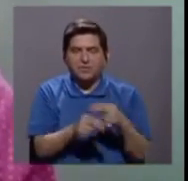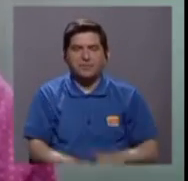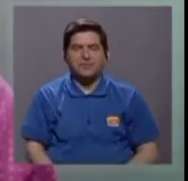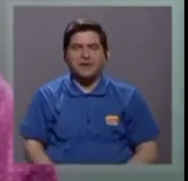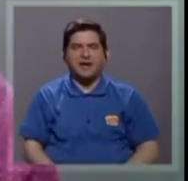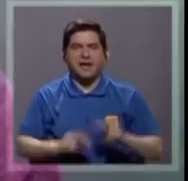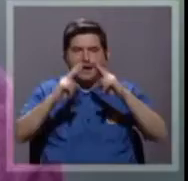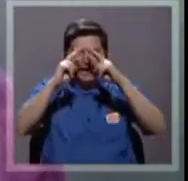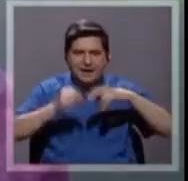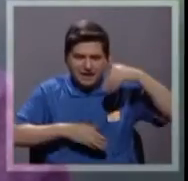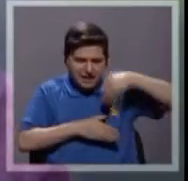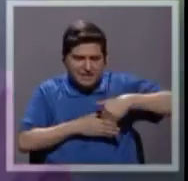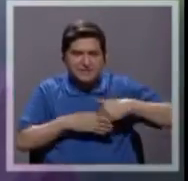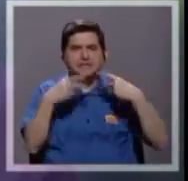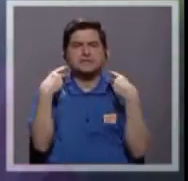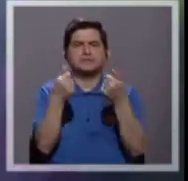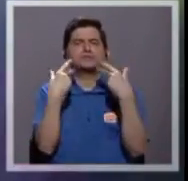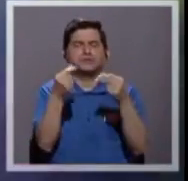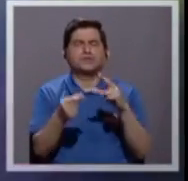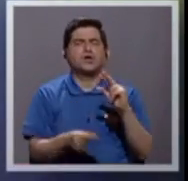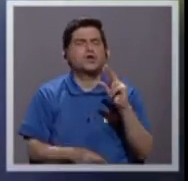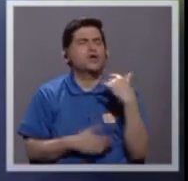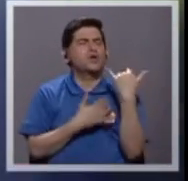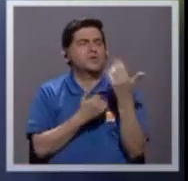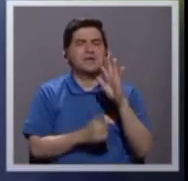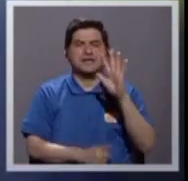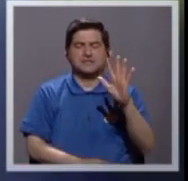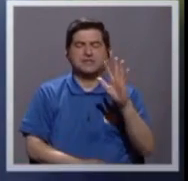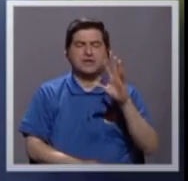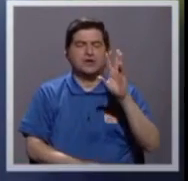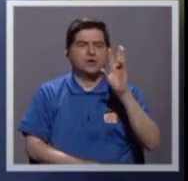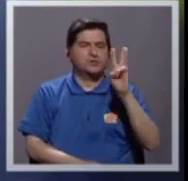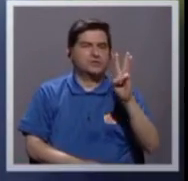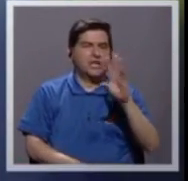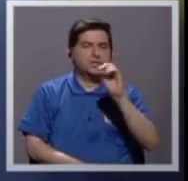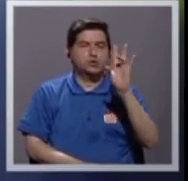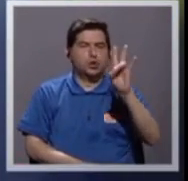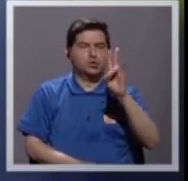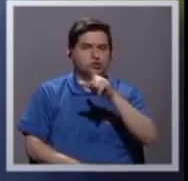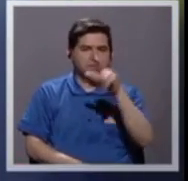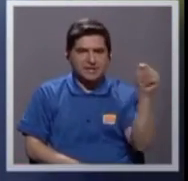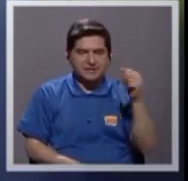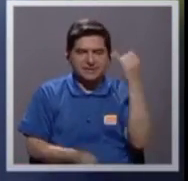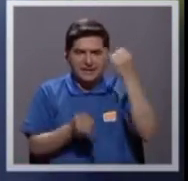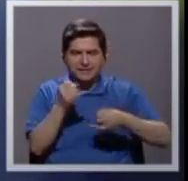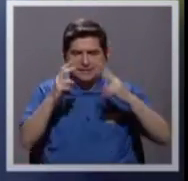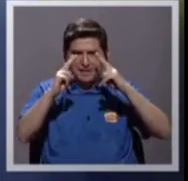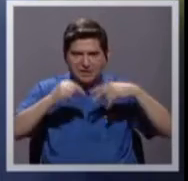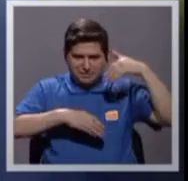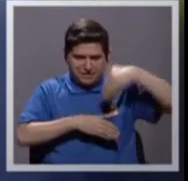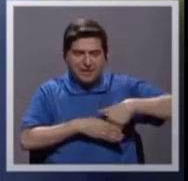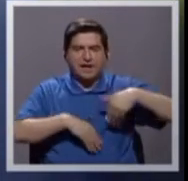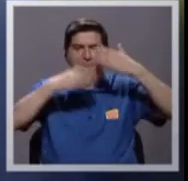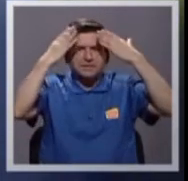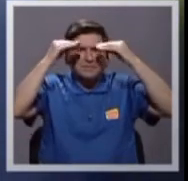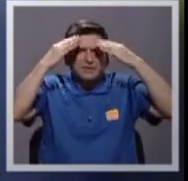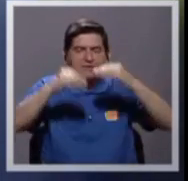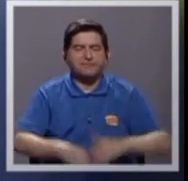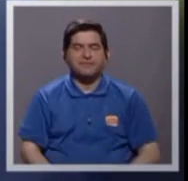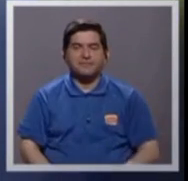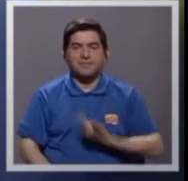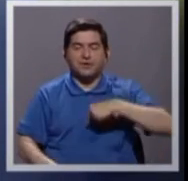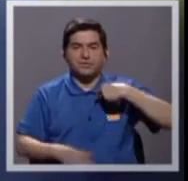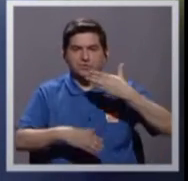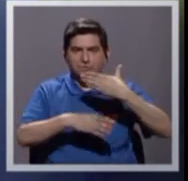auditorías ágiles, es decir, nosotros no nos vamos a esperar 5, 6, 7 meses que terminemos una auditoría para reportarla, sino que ahora vamos haciendo